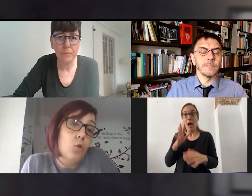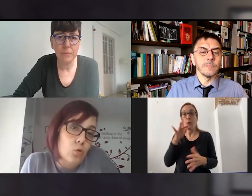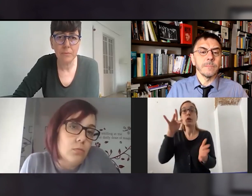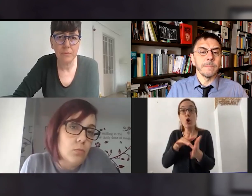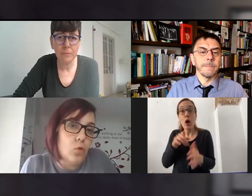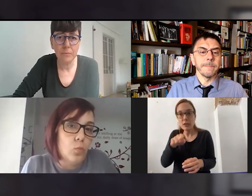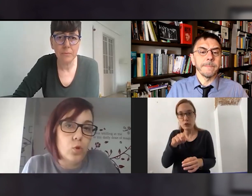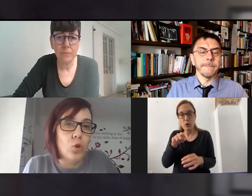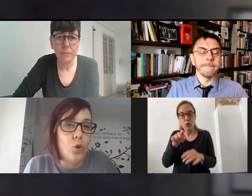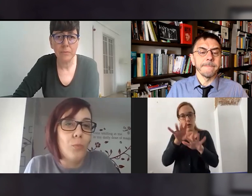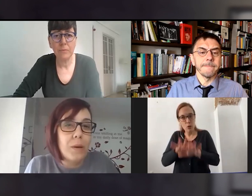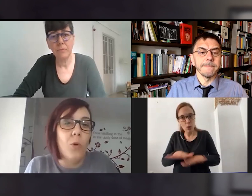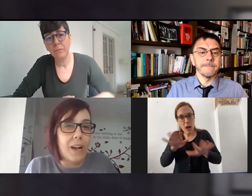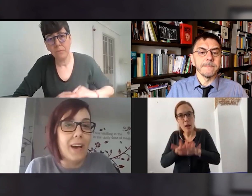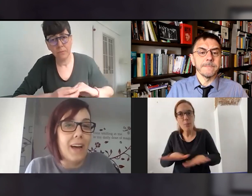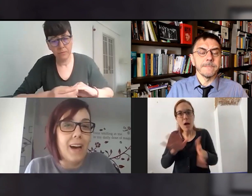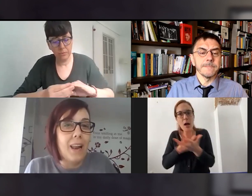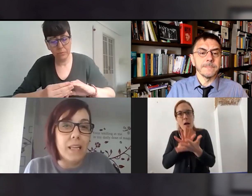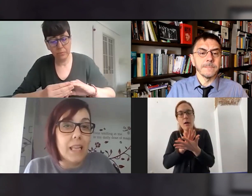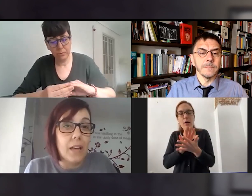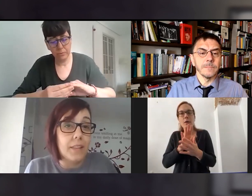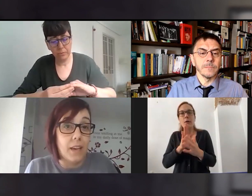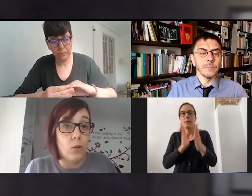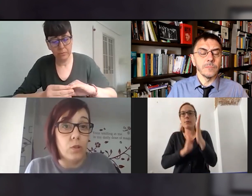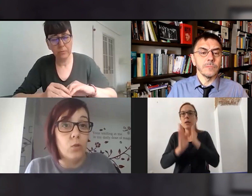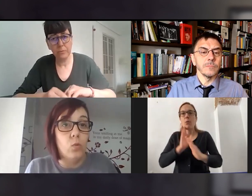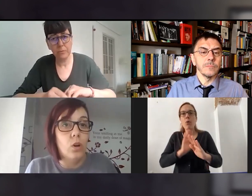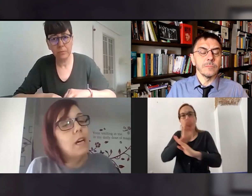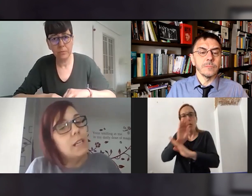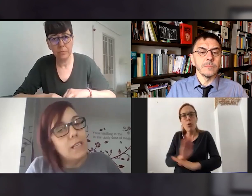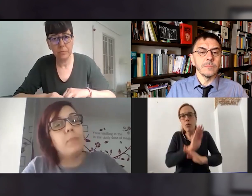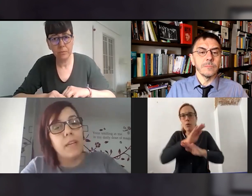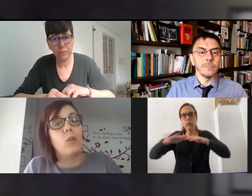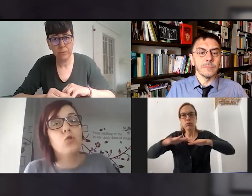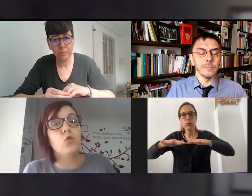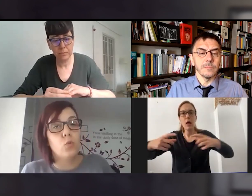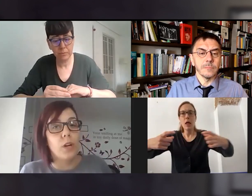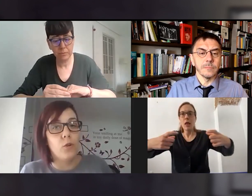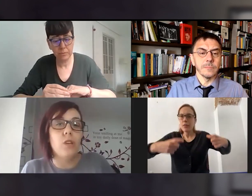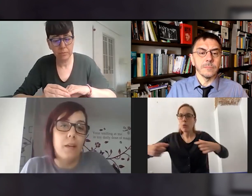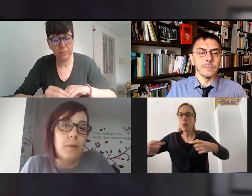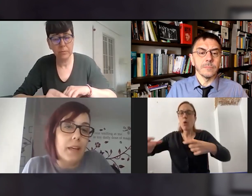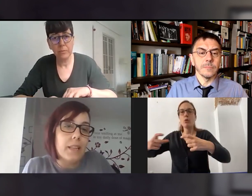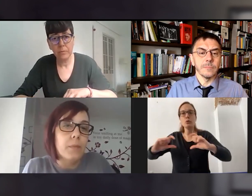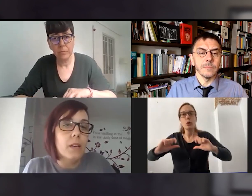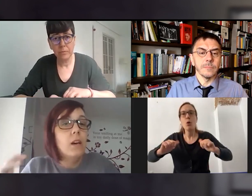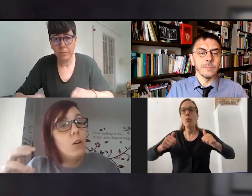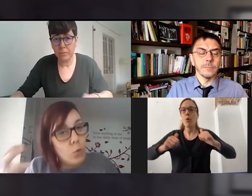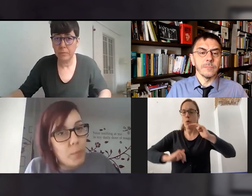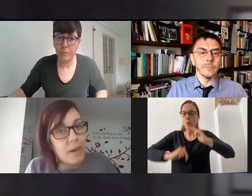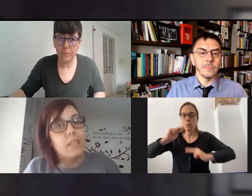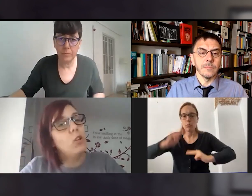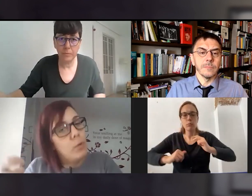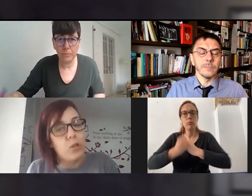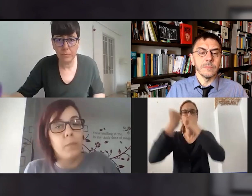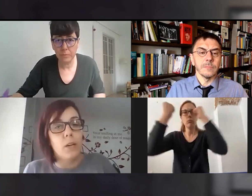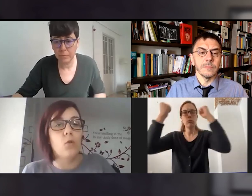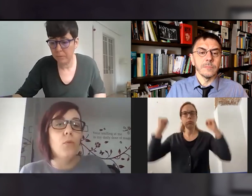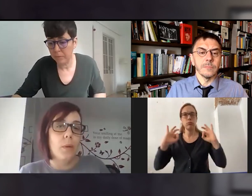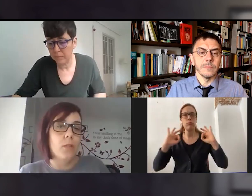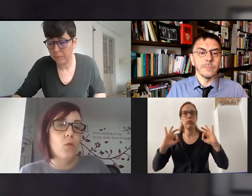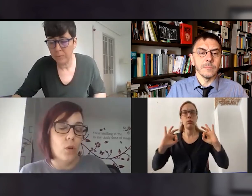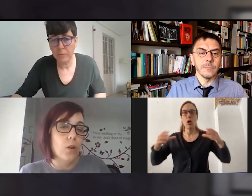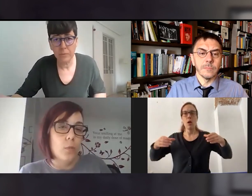calma, con mucho mimo de cara a la militancia y a los círculos, y empezar a construirnos ya de verdad también como partido, pero